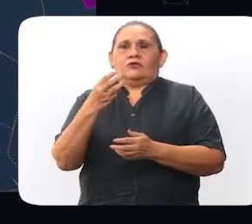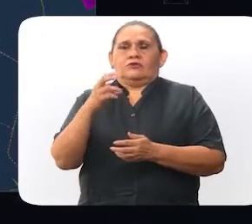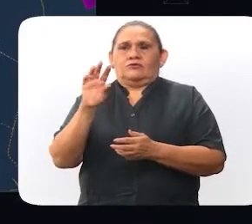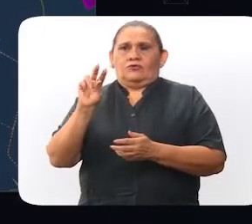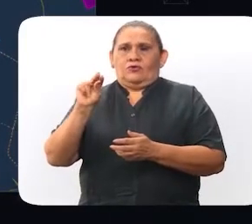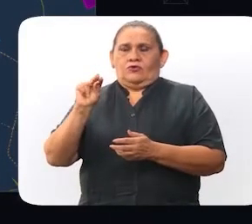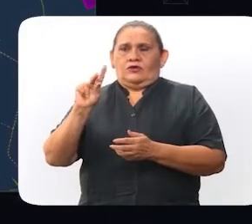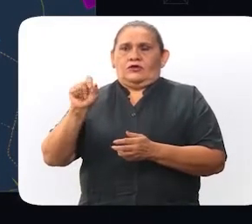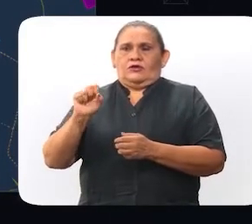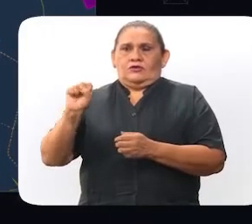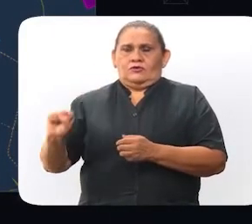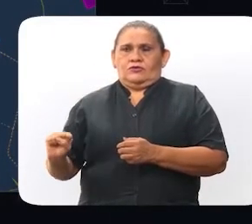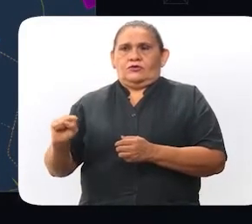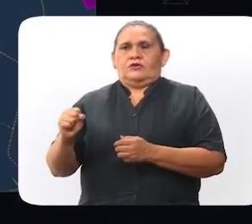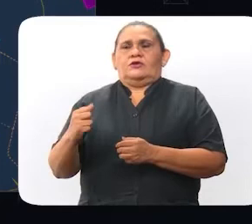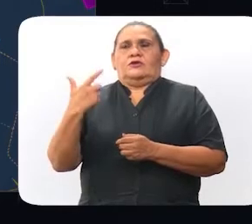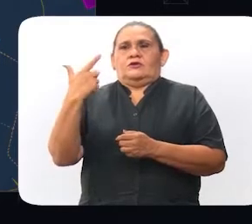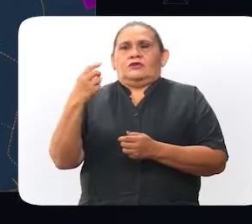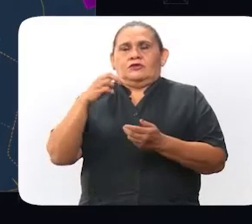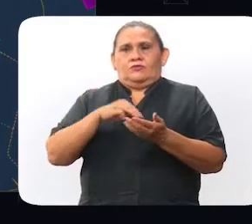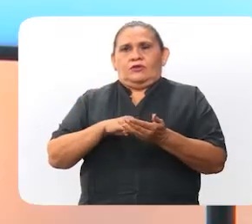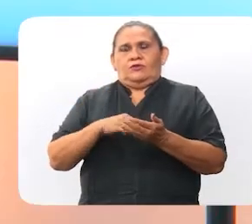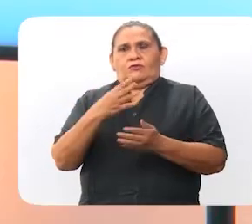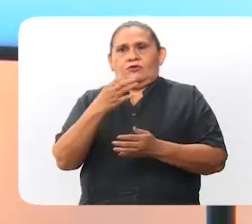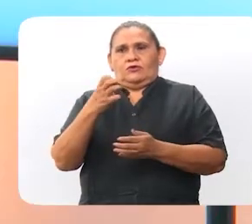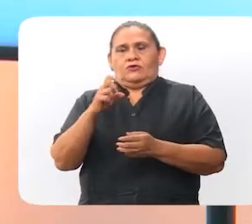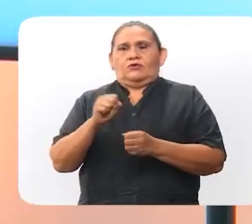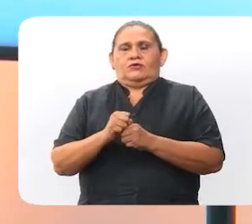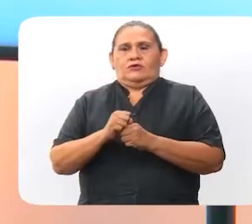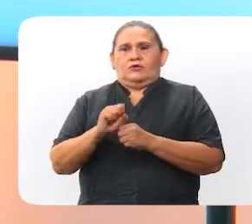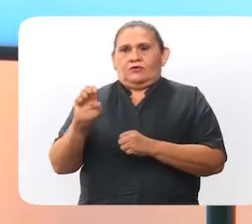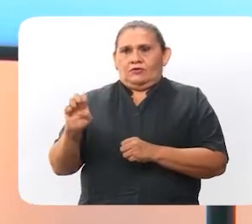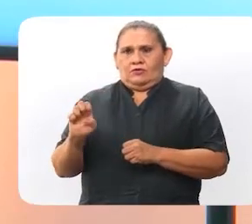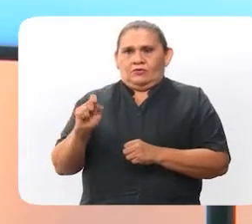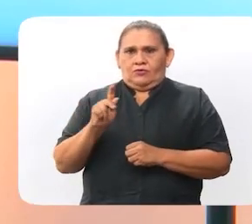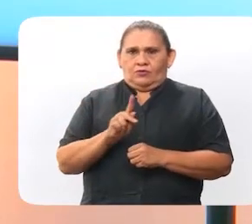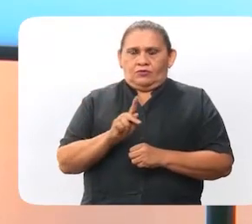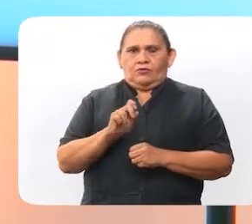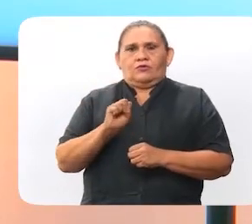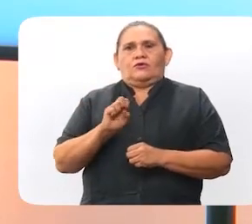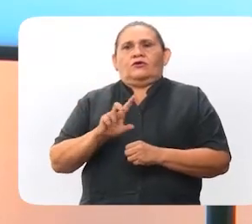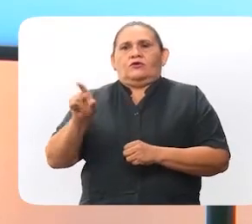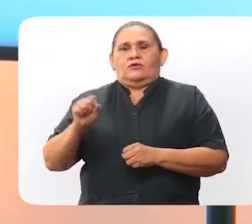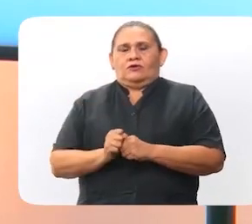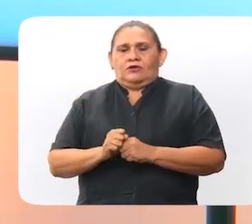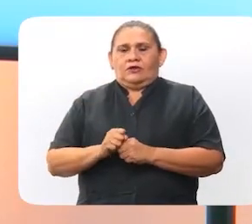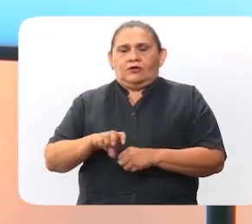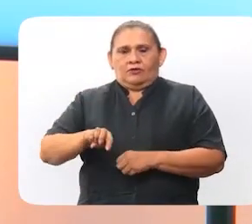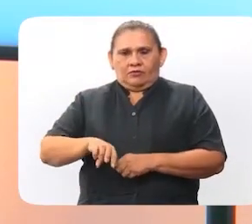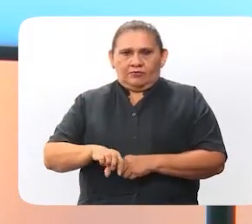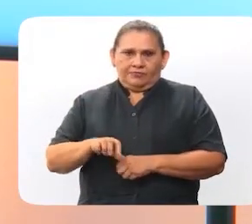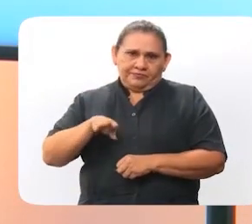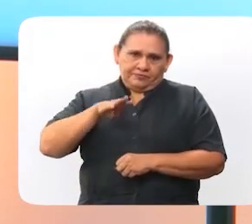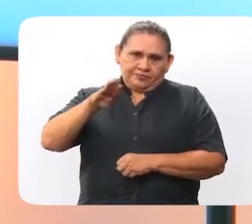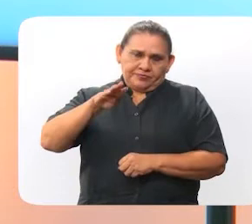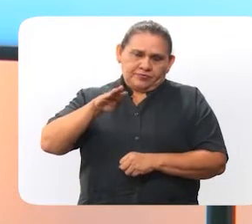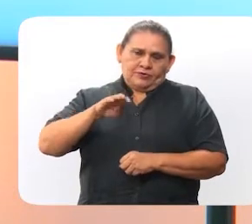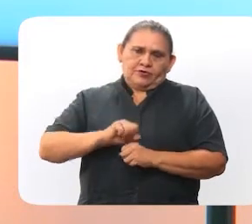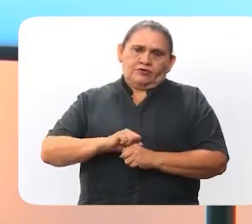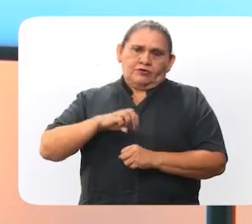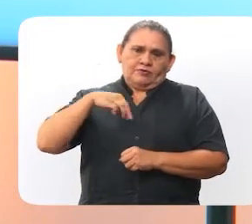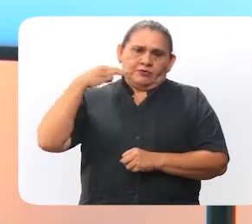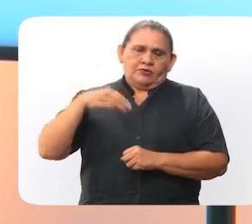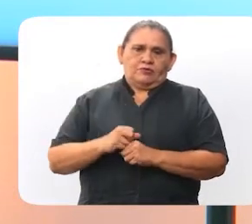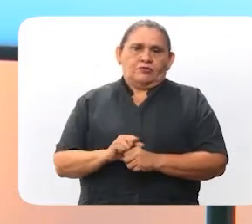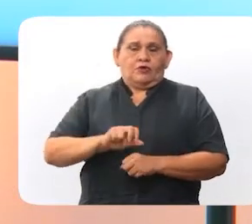y 7.264 en la zona poniente. Lamentablemente, en este parte médico informamos de 19 fallecimientos. Se trata de